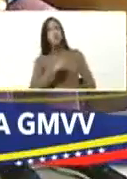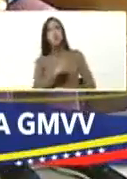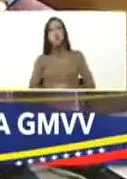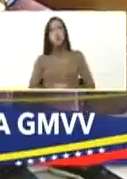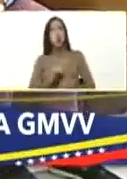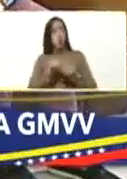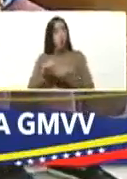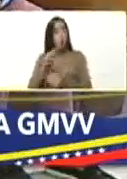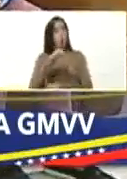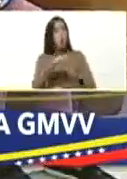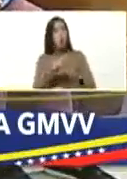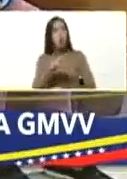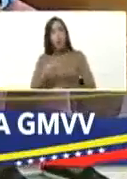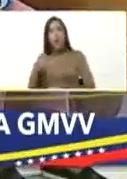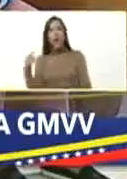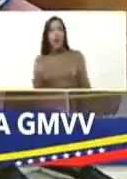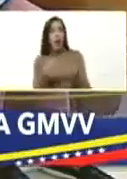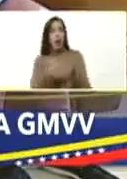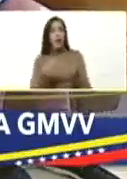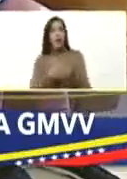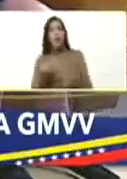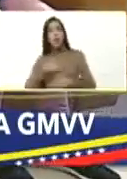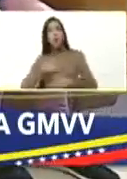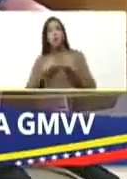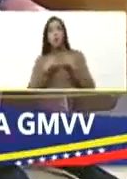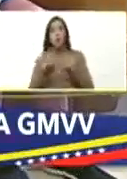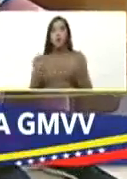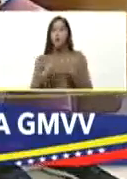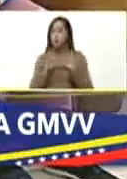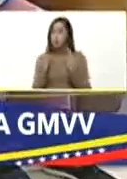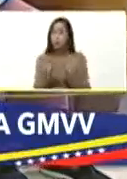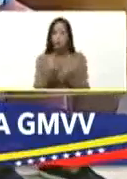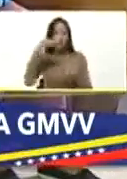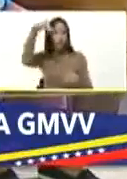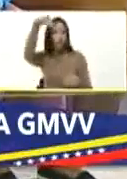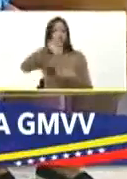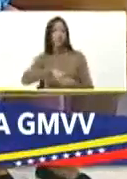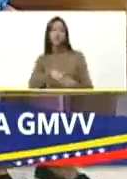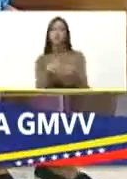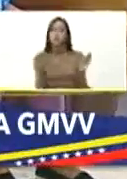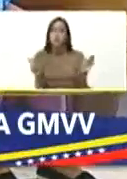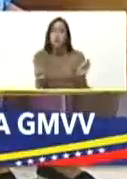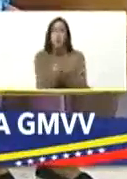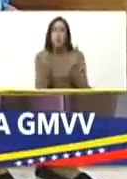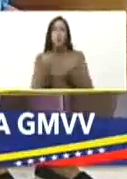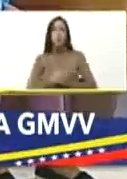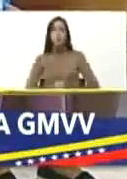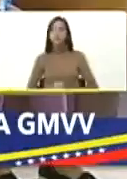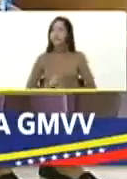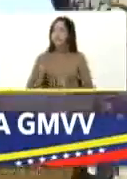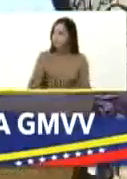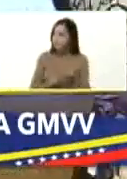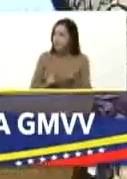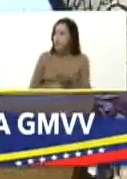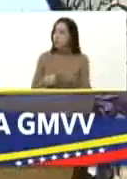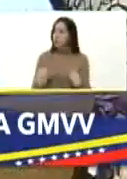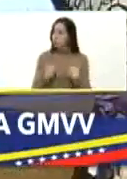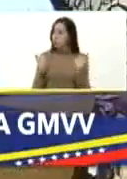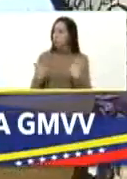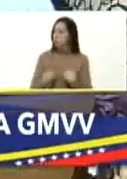presidente. Alquilada, con alquilada, toda la familia. Con toda mi familia, en un anexo muy, muy, muy pequeño. ¿Verdad? Resistiendo,